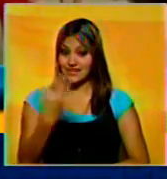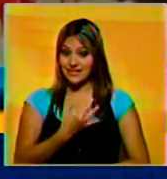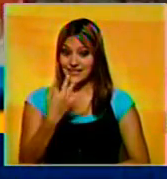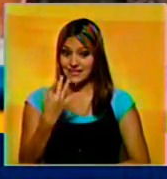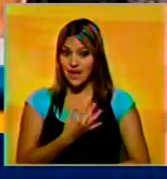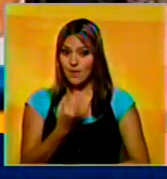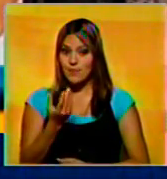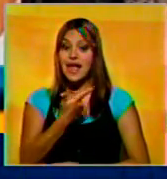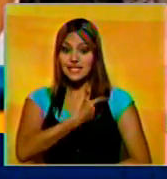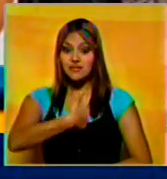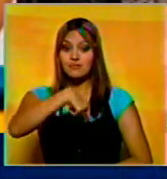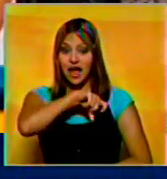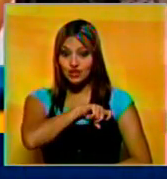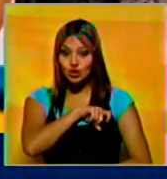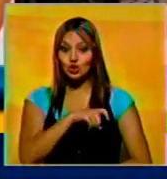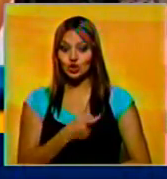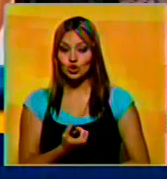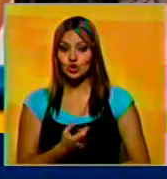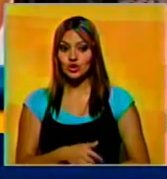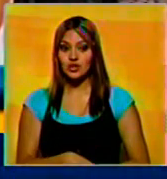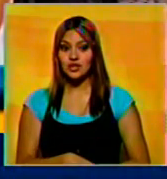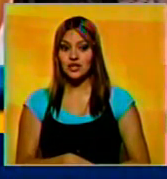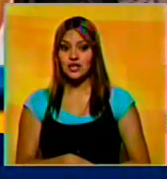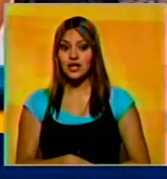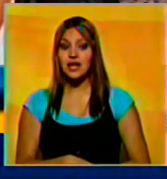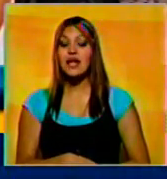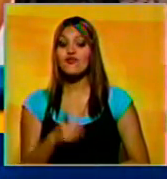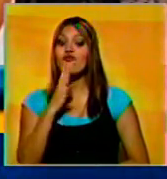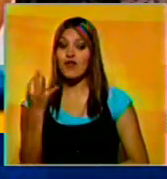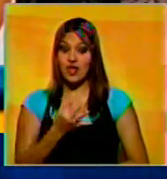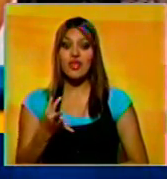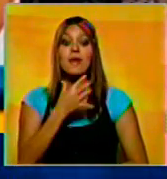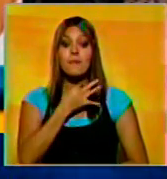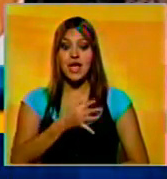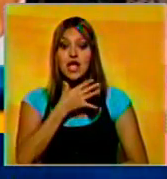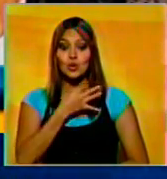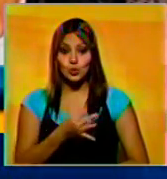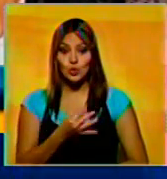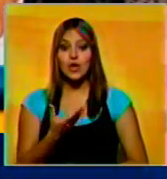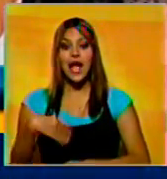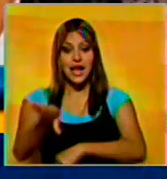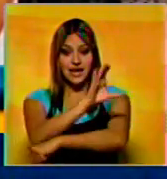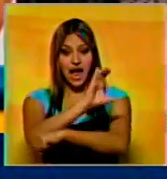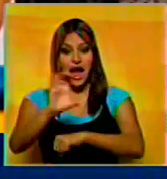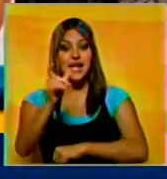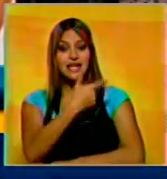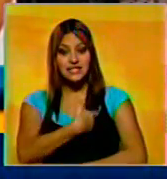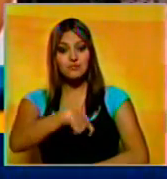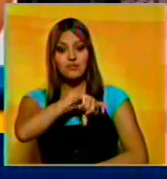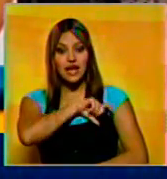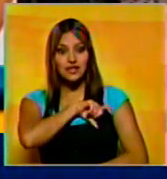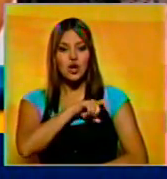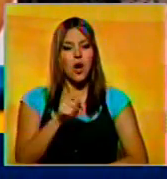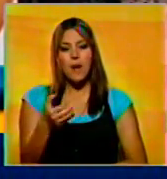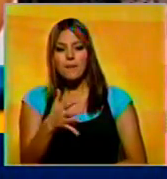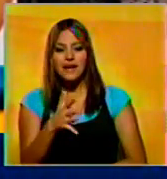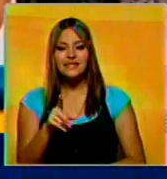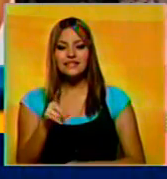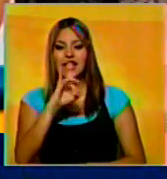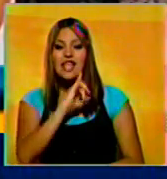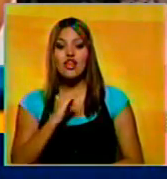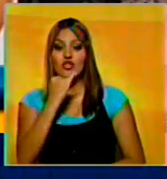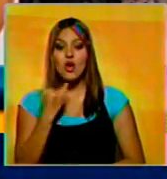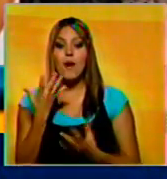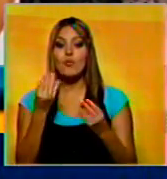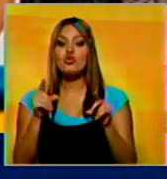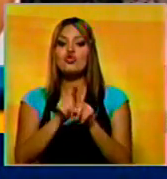en español y... Y eso es porque de verdad nos gusta cantar en español. Sí, el idioma se parece mucho